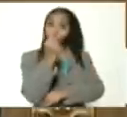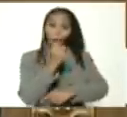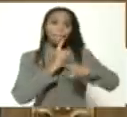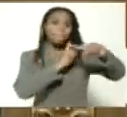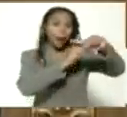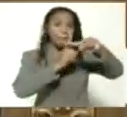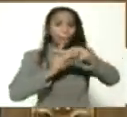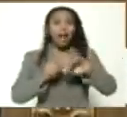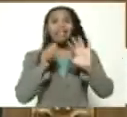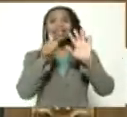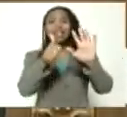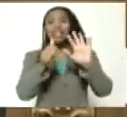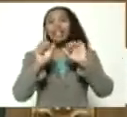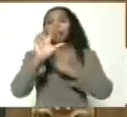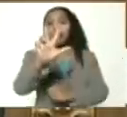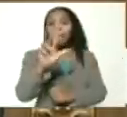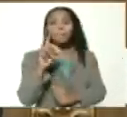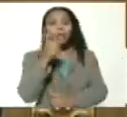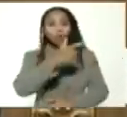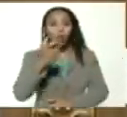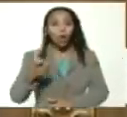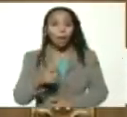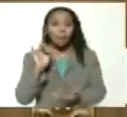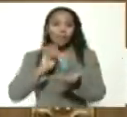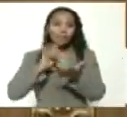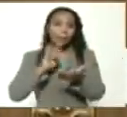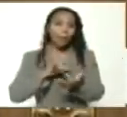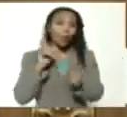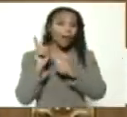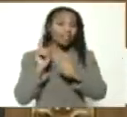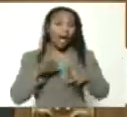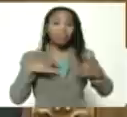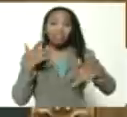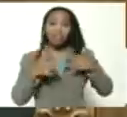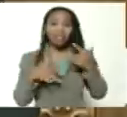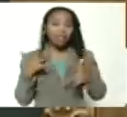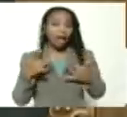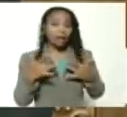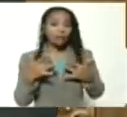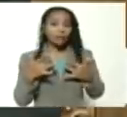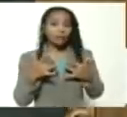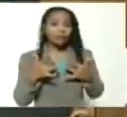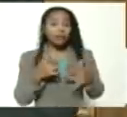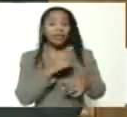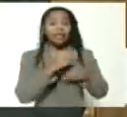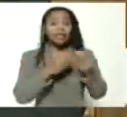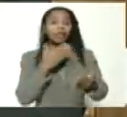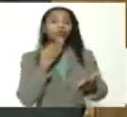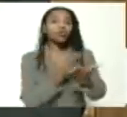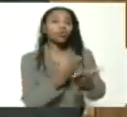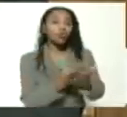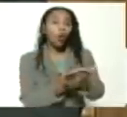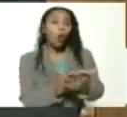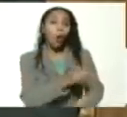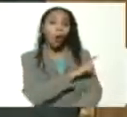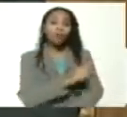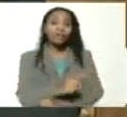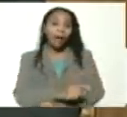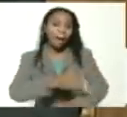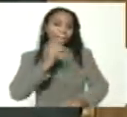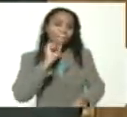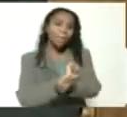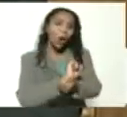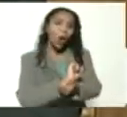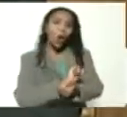a 63 personas partícipes en este alzamiento, a quienes se les solicitó orden de aprehensión,